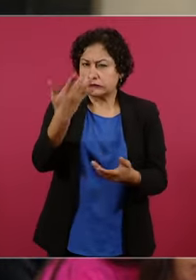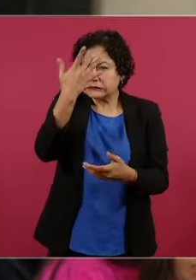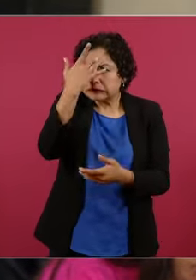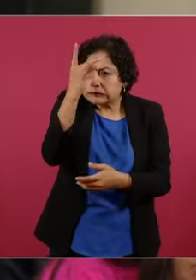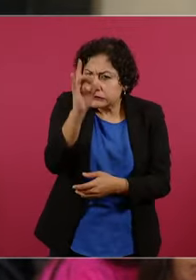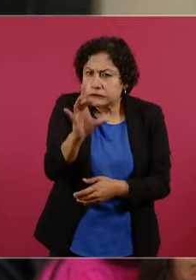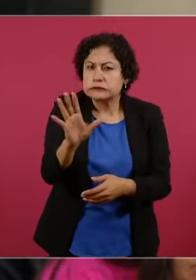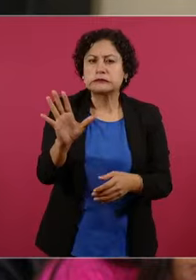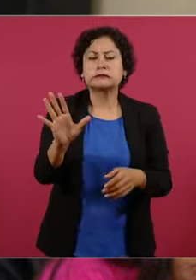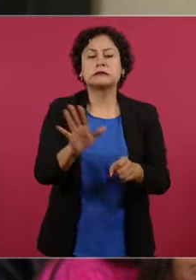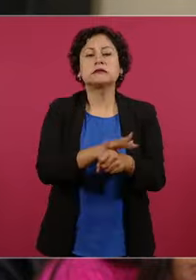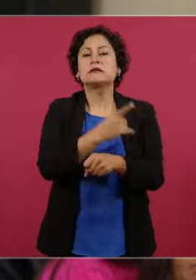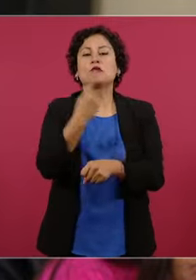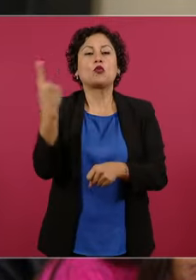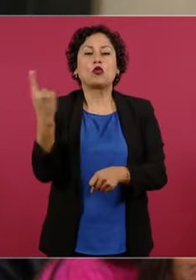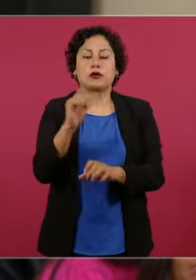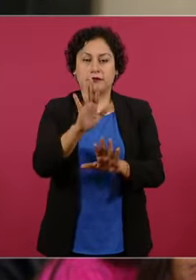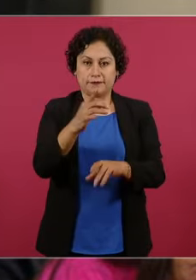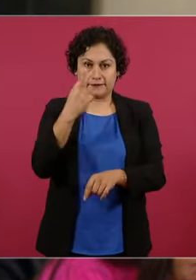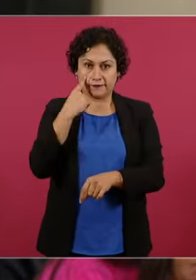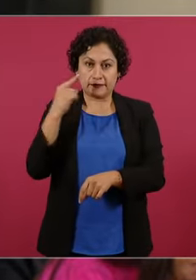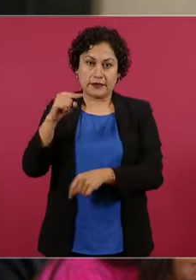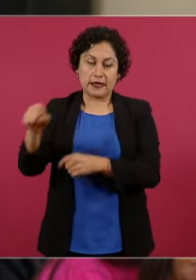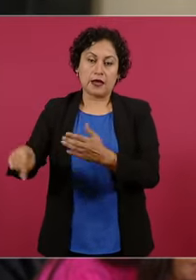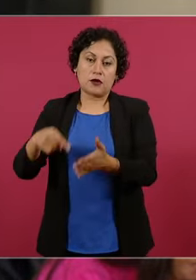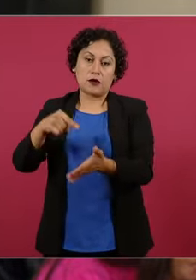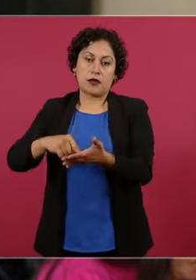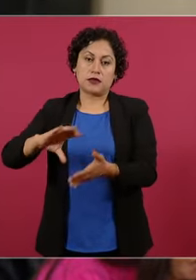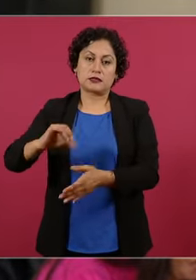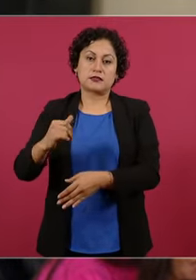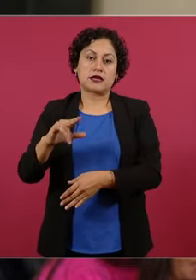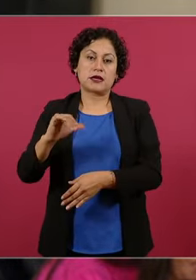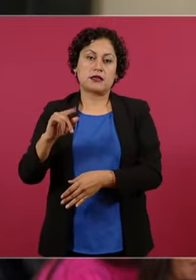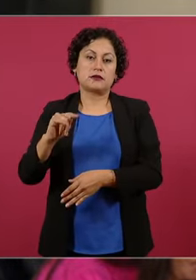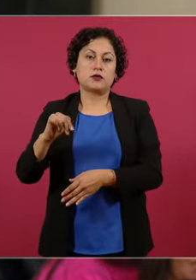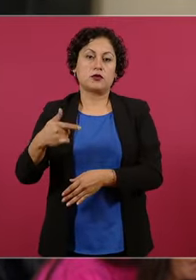una paisana de nosotros, de Chalcatongo, de Hidalgo, le tocó